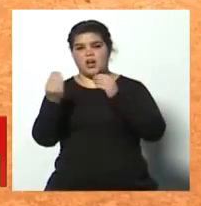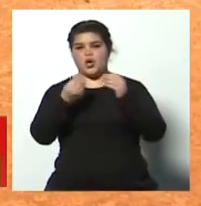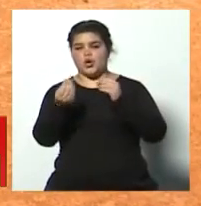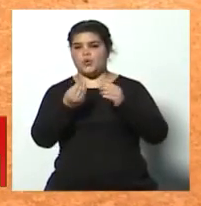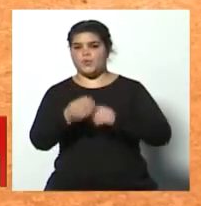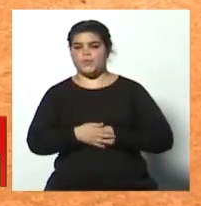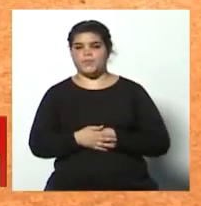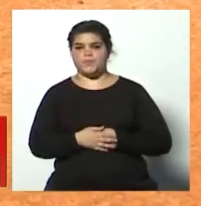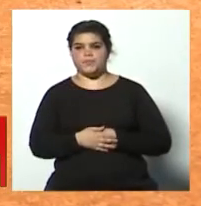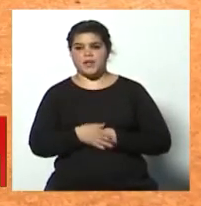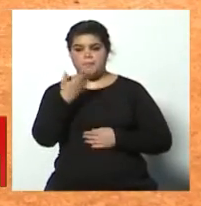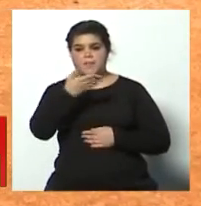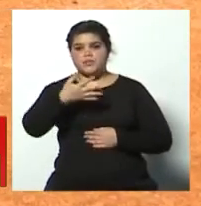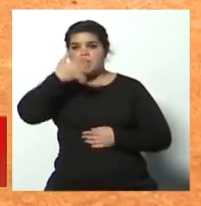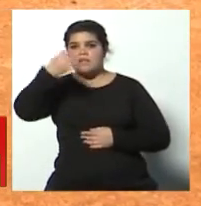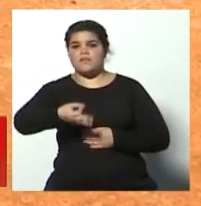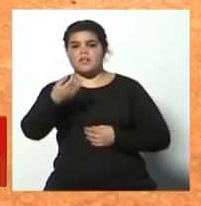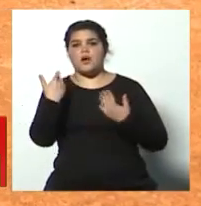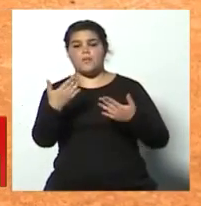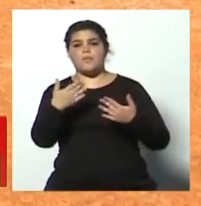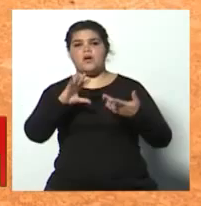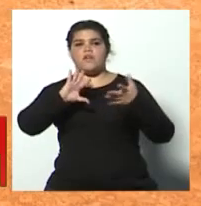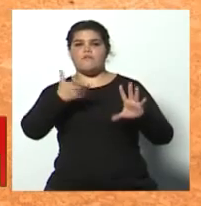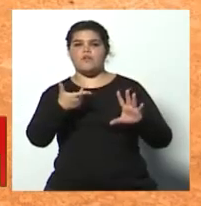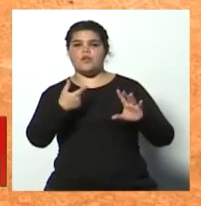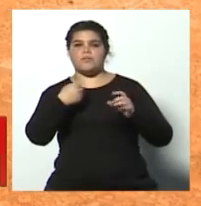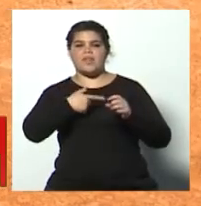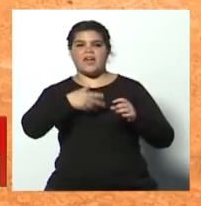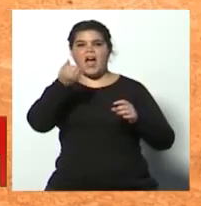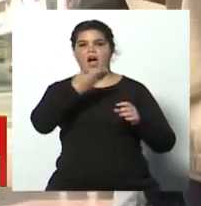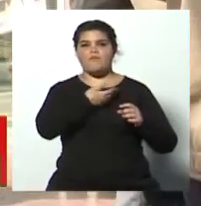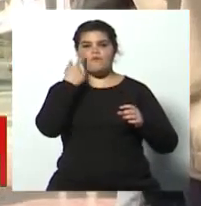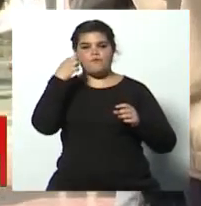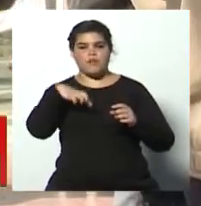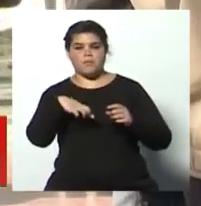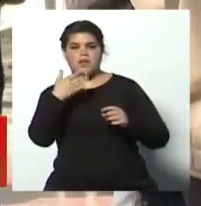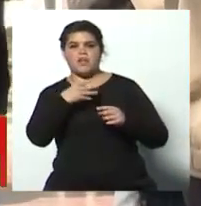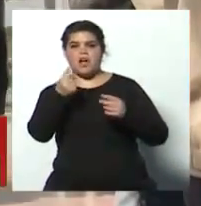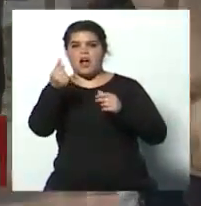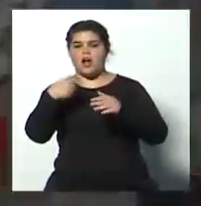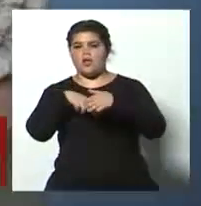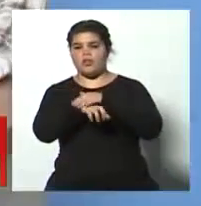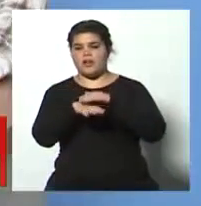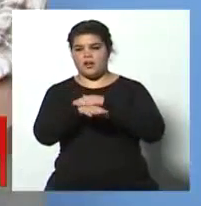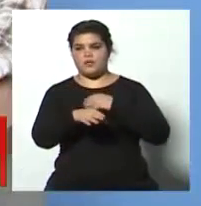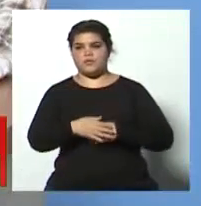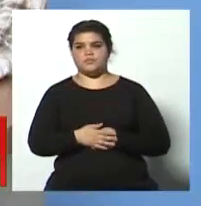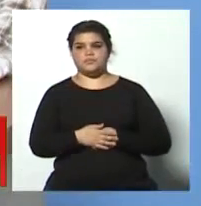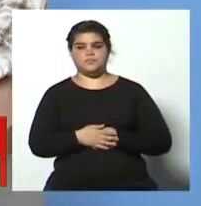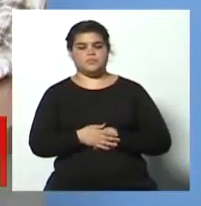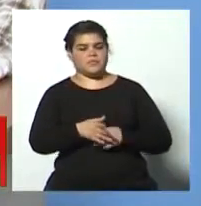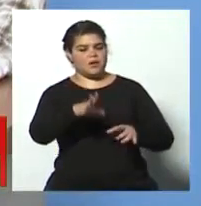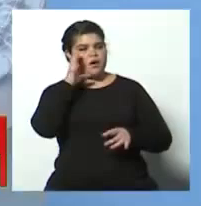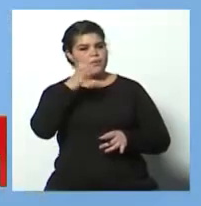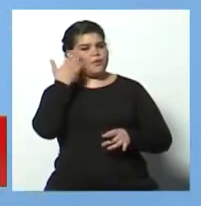Uh-huh. Aquellos que realmente puedan acceder, de acuerdo a esta formulita de la AFIP, a comprar dólares ahorro. Sergio, recuerdo la última vez que estuviste aquí en el